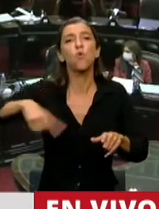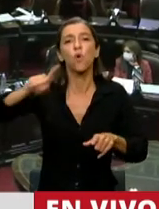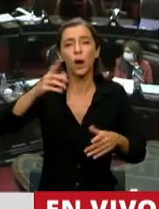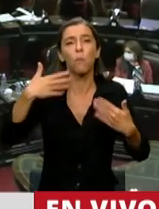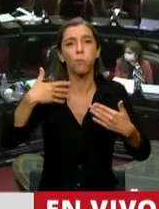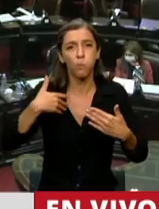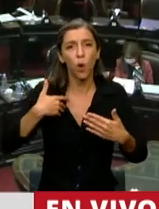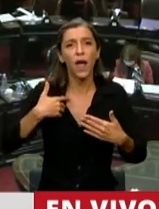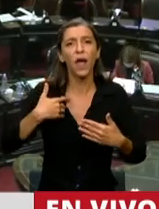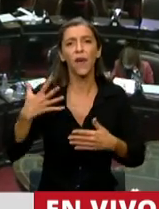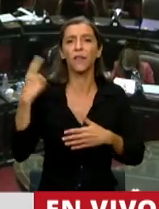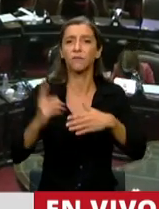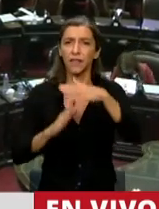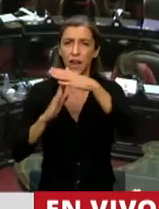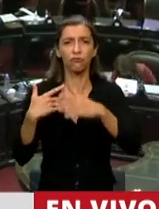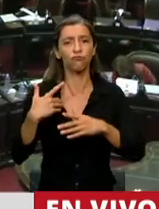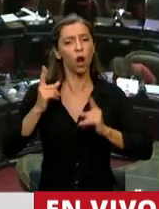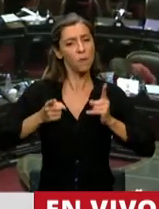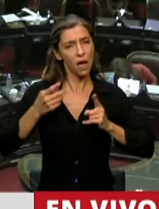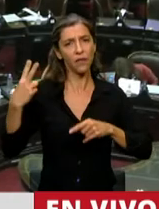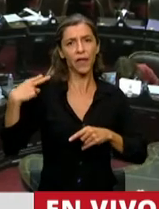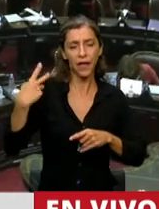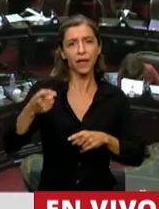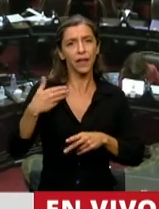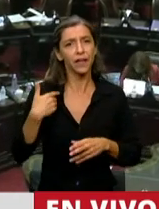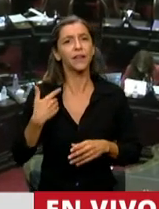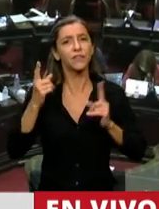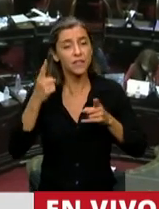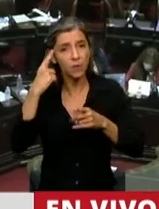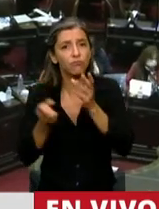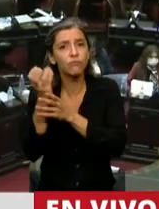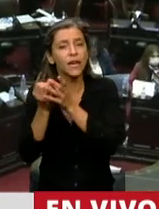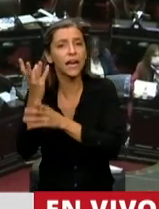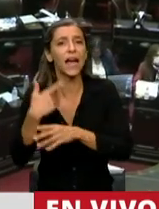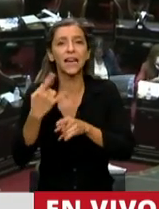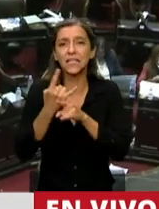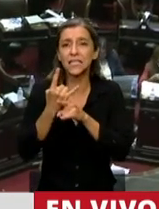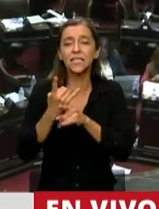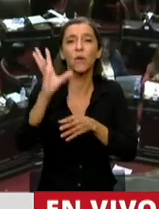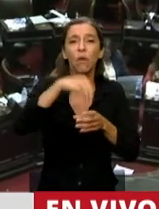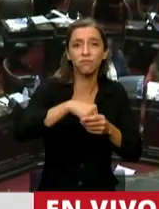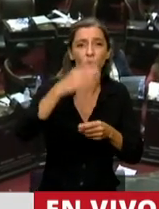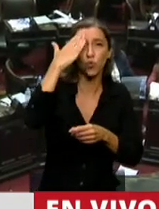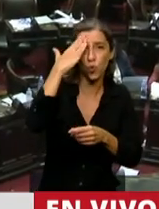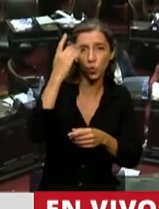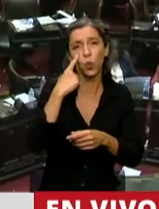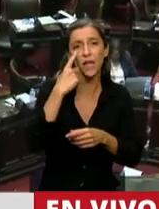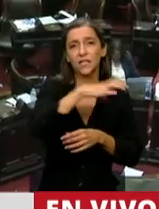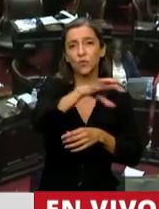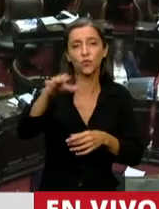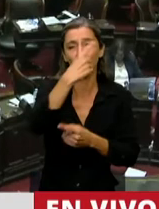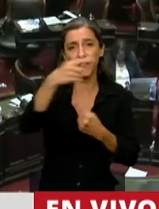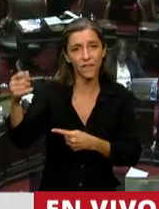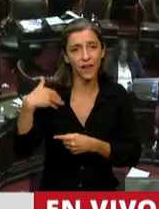e innovar y que cuenten con el apoyo de políticas laborales y culturales institucionales que garanticen su